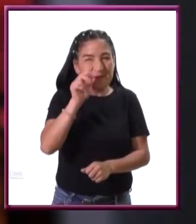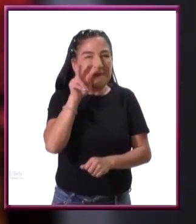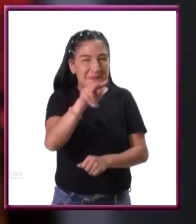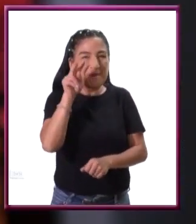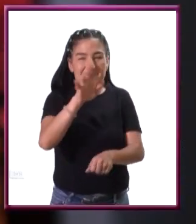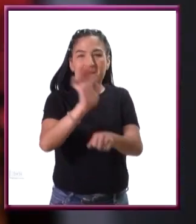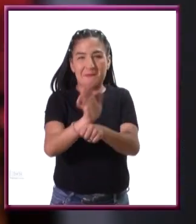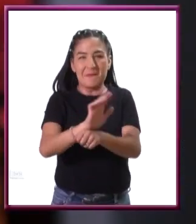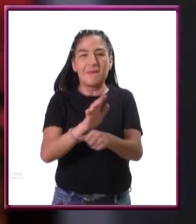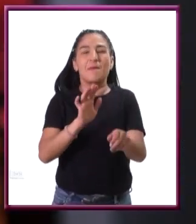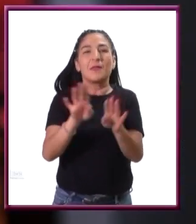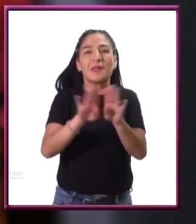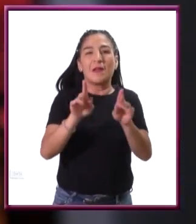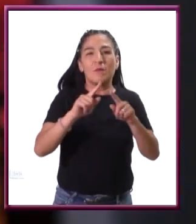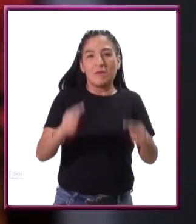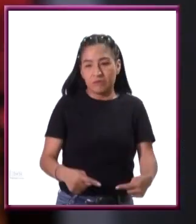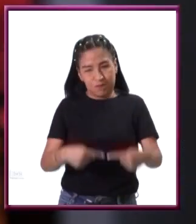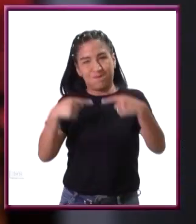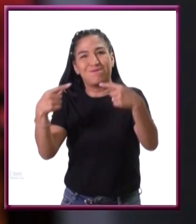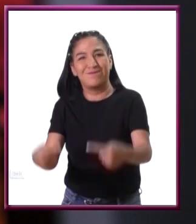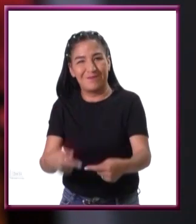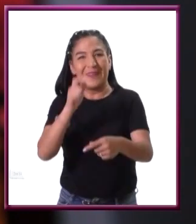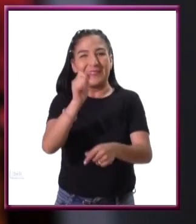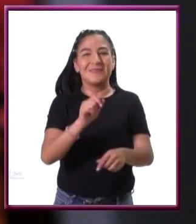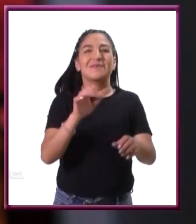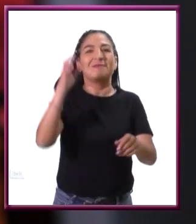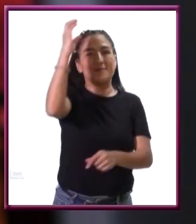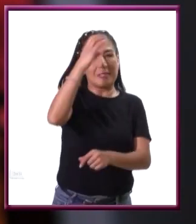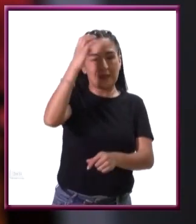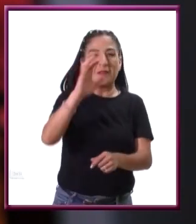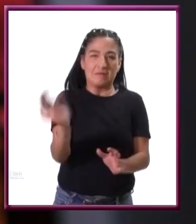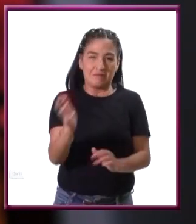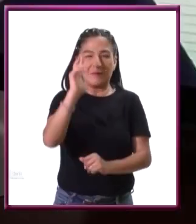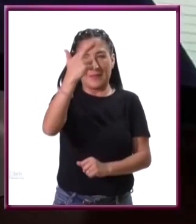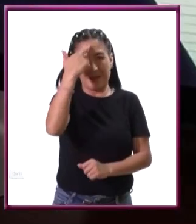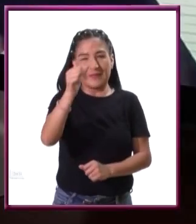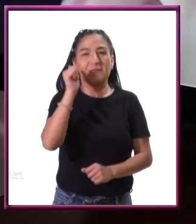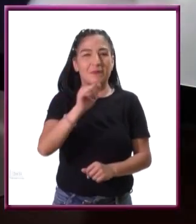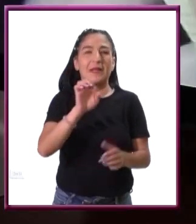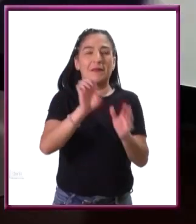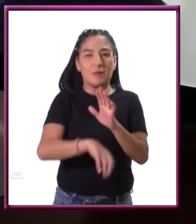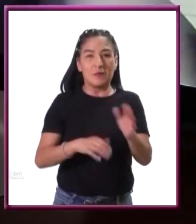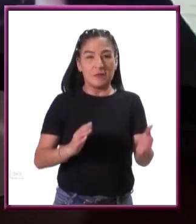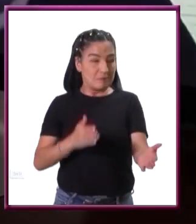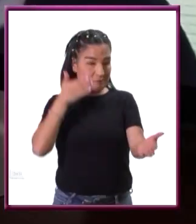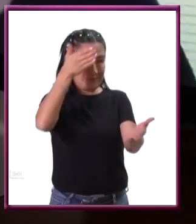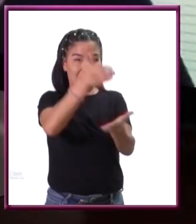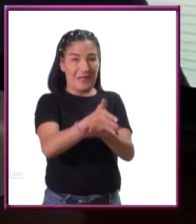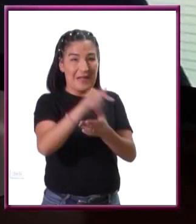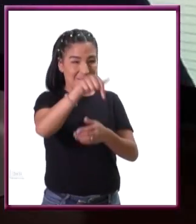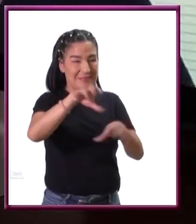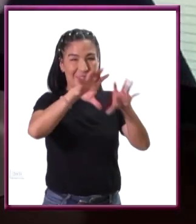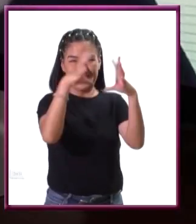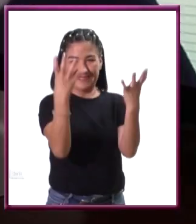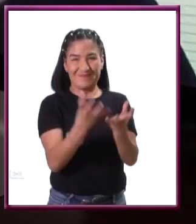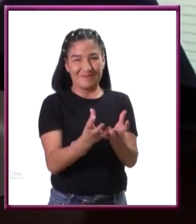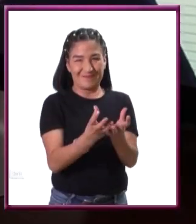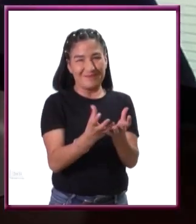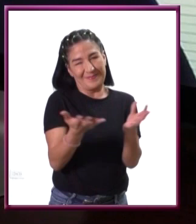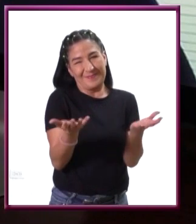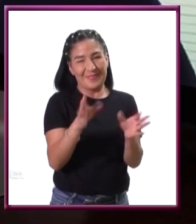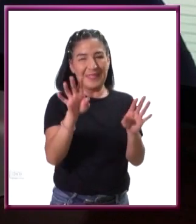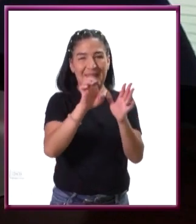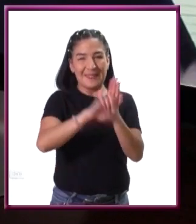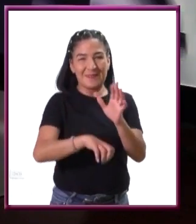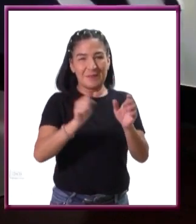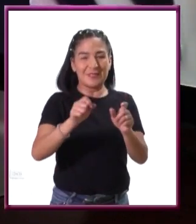brincan los protocolos que debe tener la ciencia, ¿no? Recordemos, por ejemplo, si llegamos a un planeta en el espacio exterior y